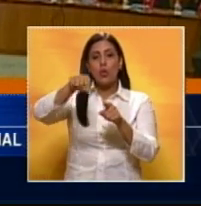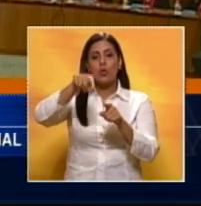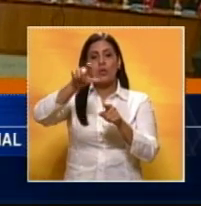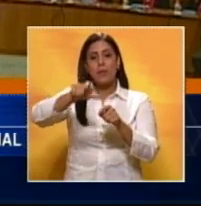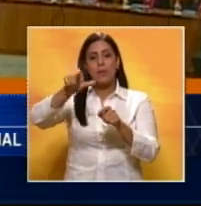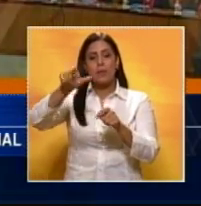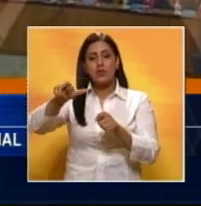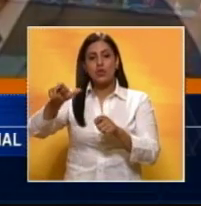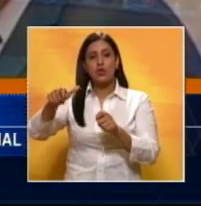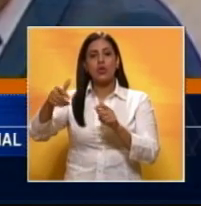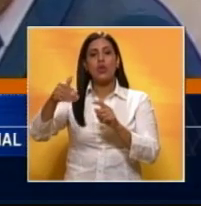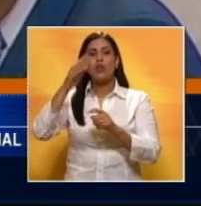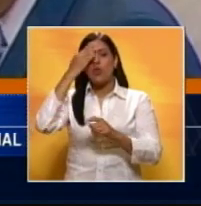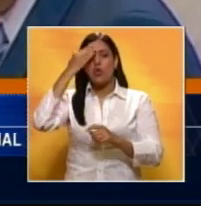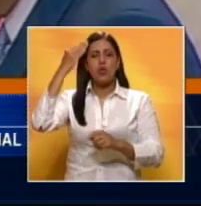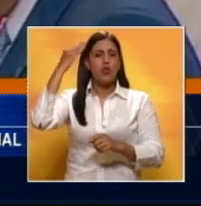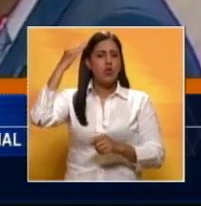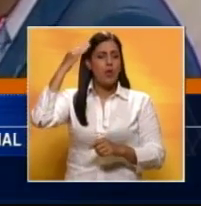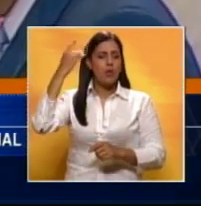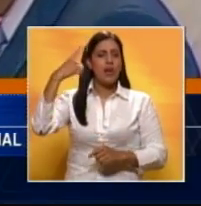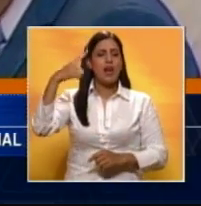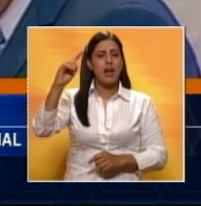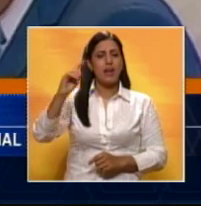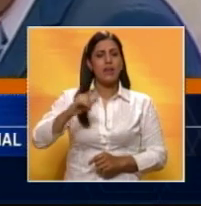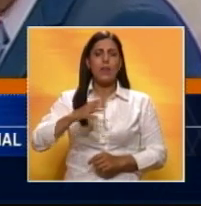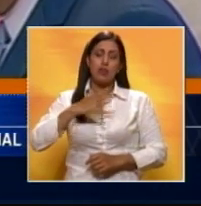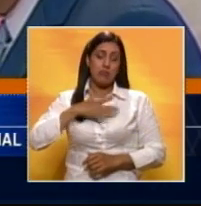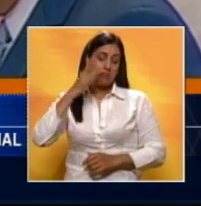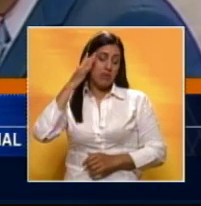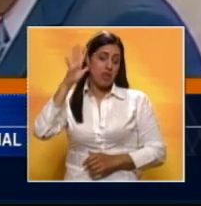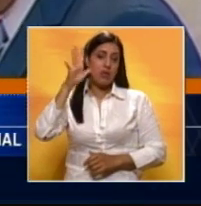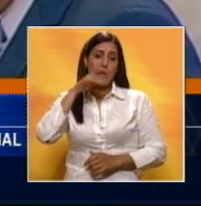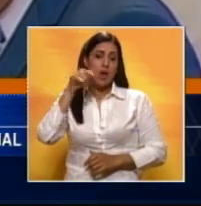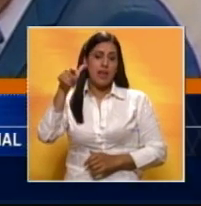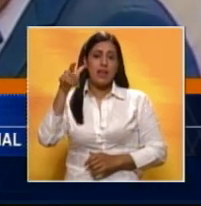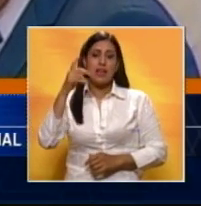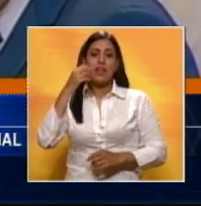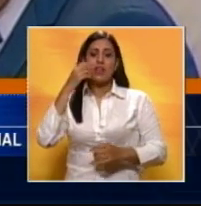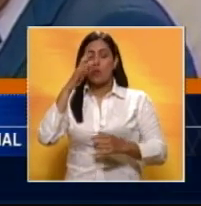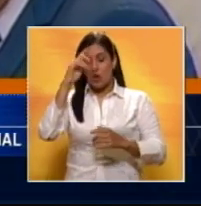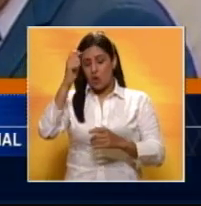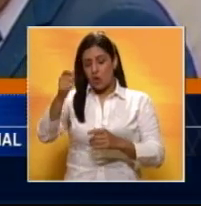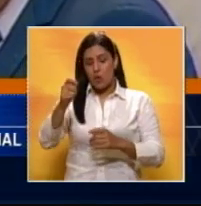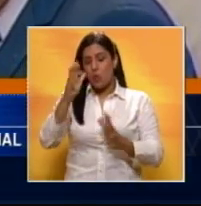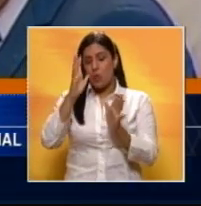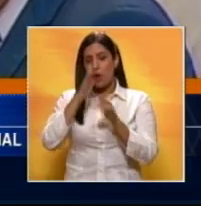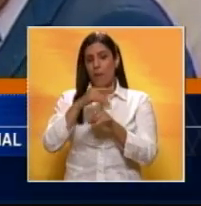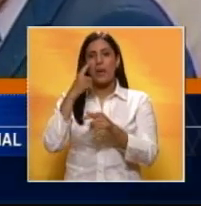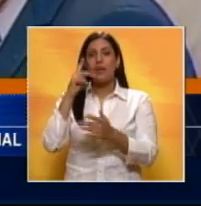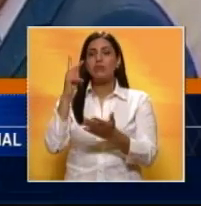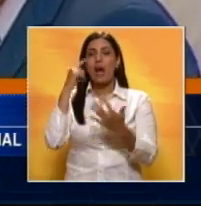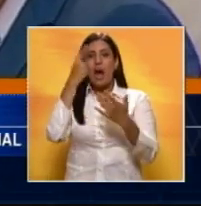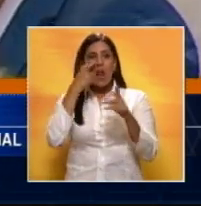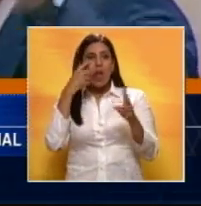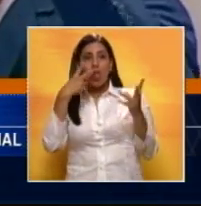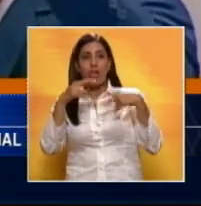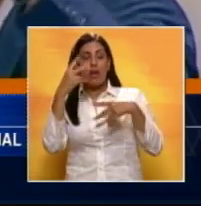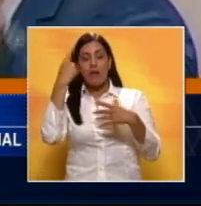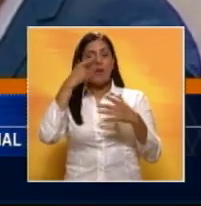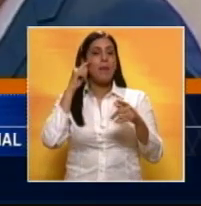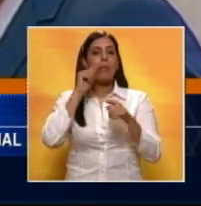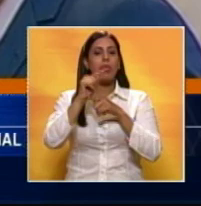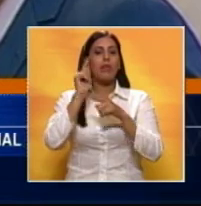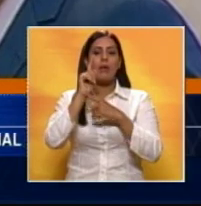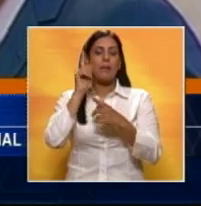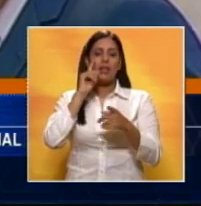actúan con la traición por delante. Yo me imagino que no tuvo hidalguía, pundonor y decoro para vernos los rostros y decir las